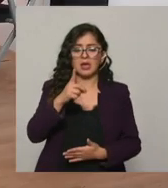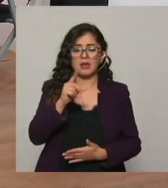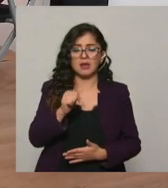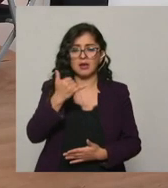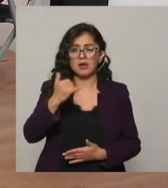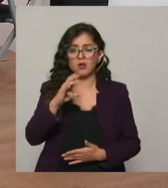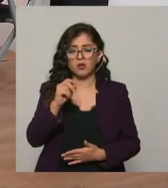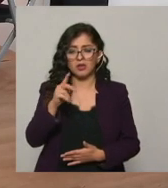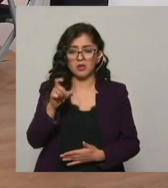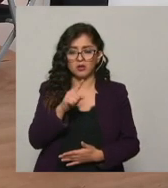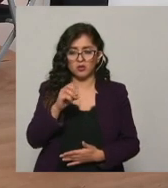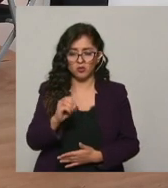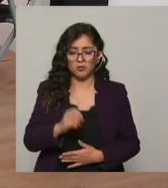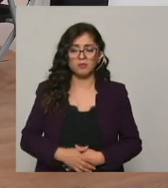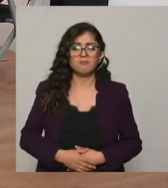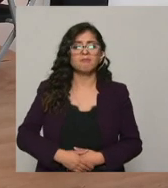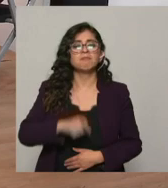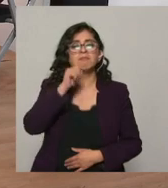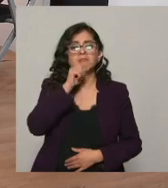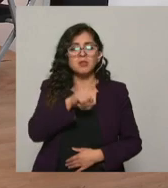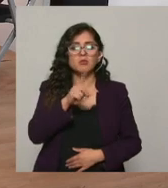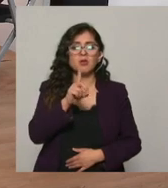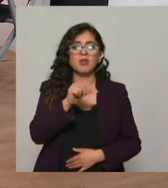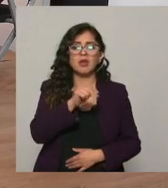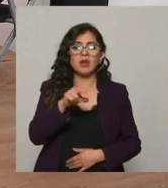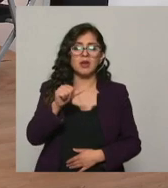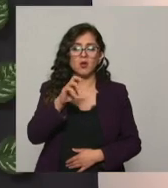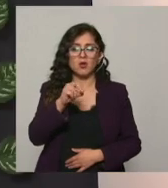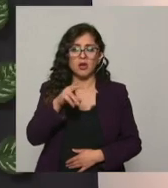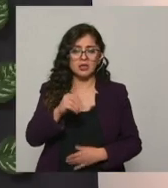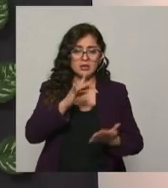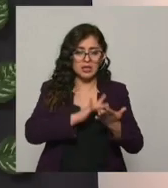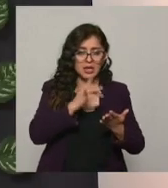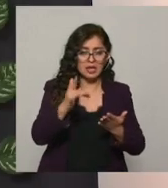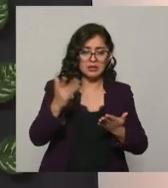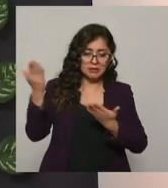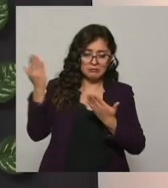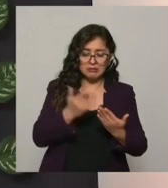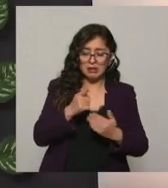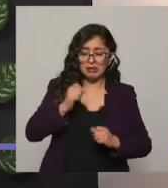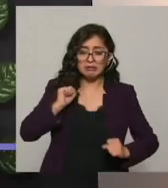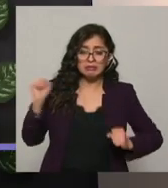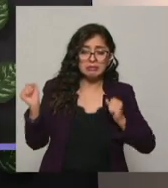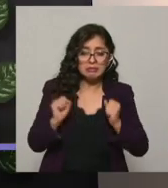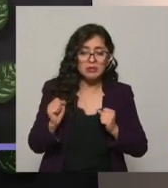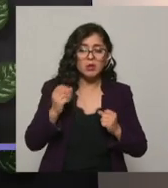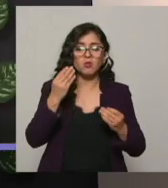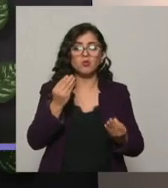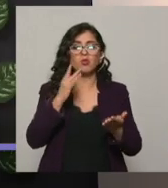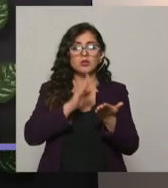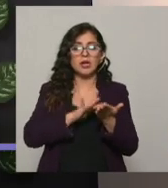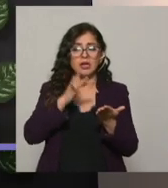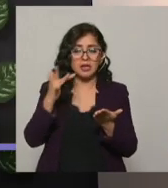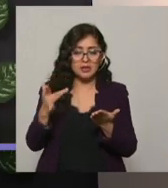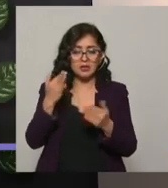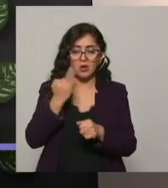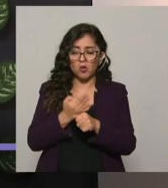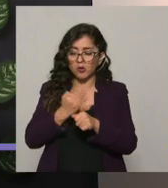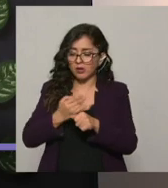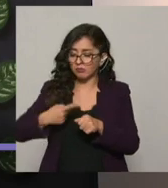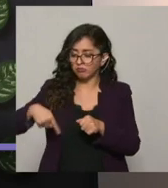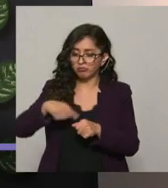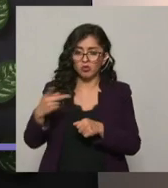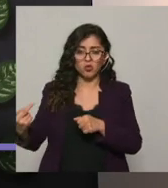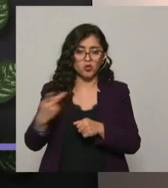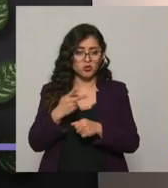y Contexto. De igual modo, Dana Corres, te agradezco muchísimo que hayas llegado, ¿no? Si llegaste, te lo agradezco mucho. ¿Y te parece si